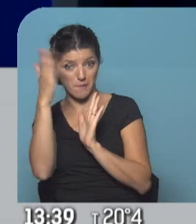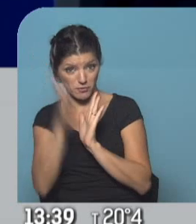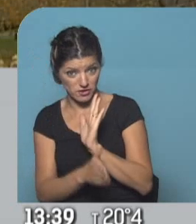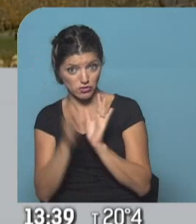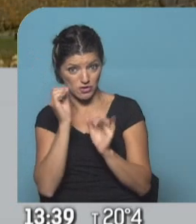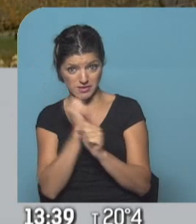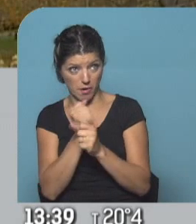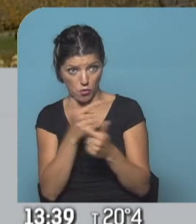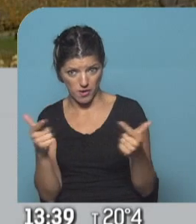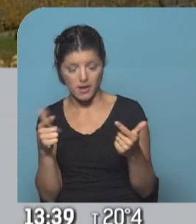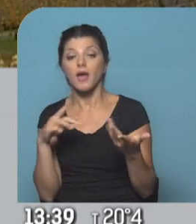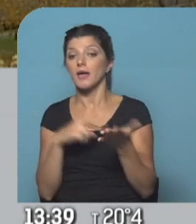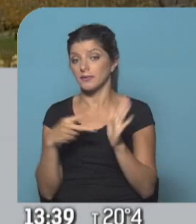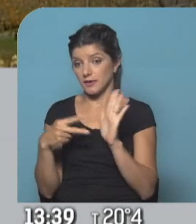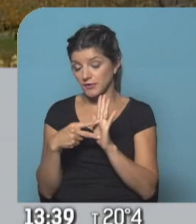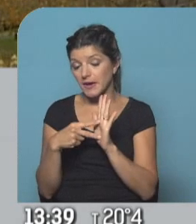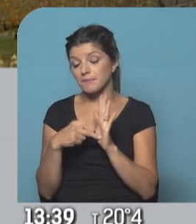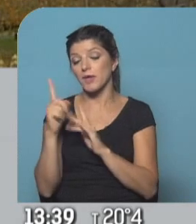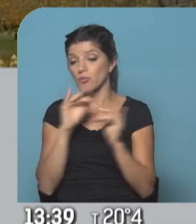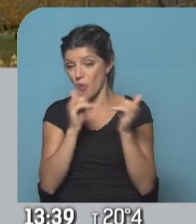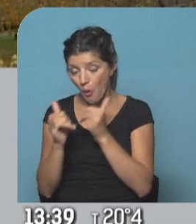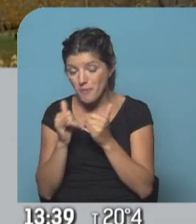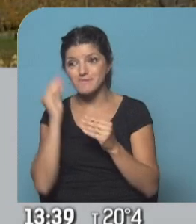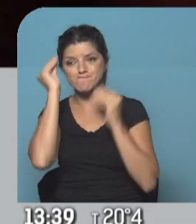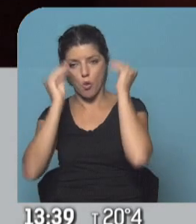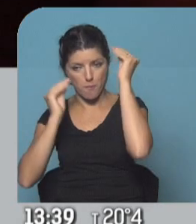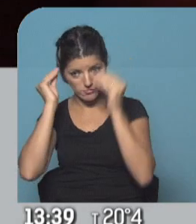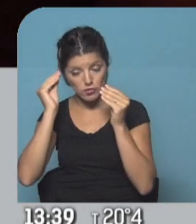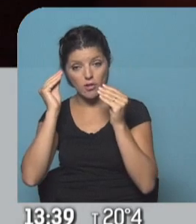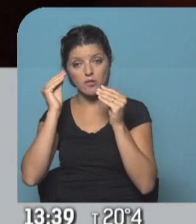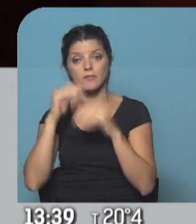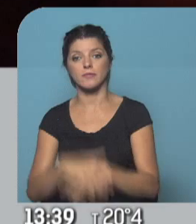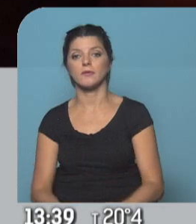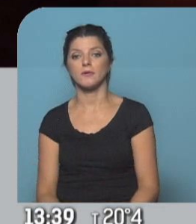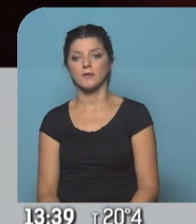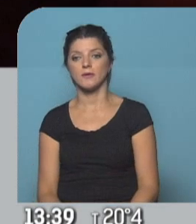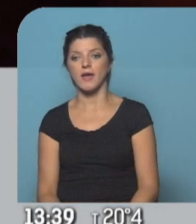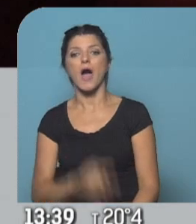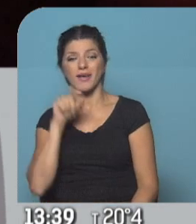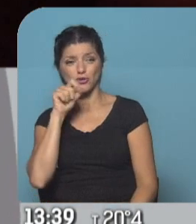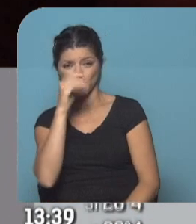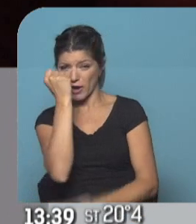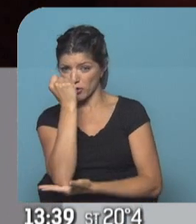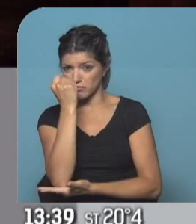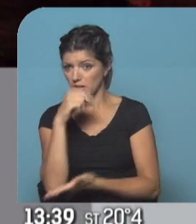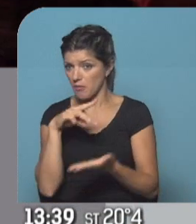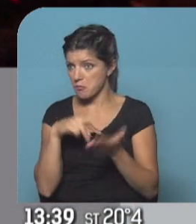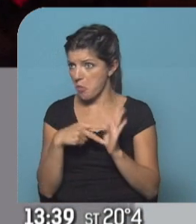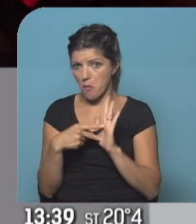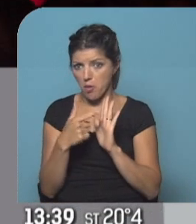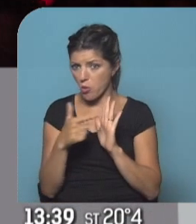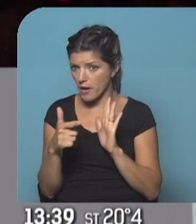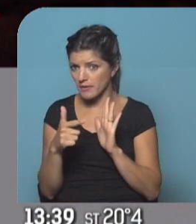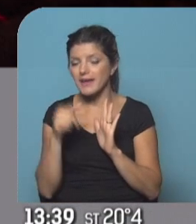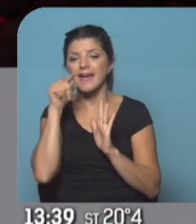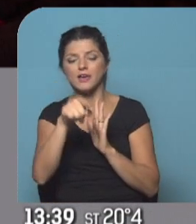decir, los jóvenes se pueden ver preocupados por la falta de empleo, por ejemplo. En Polonia el problema no es la economía. En Polonia el problema es